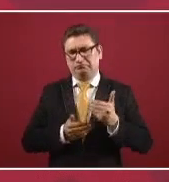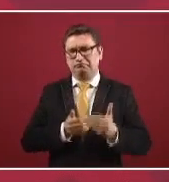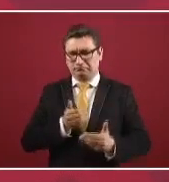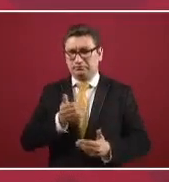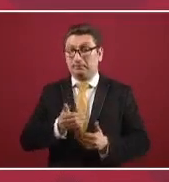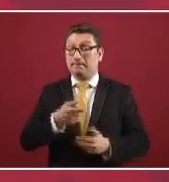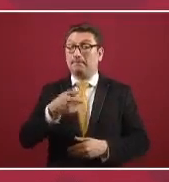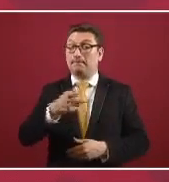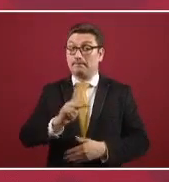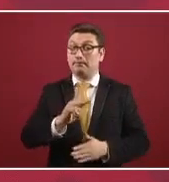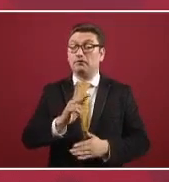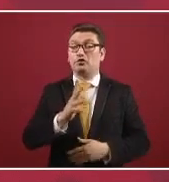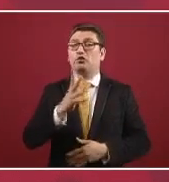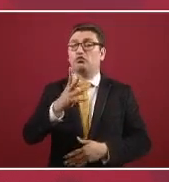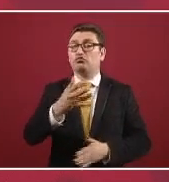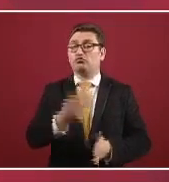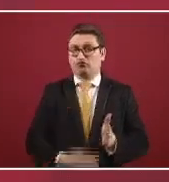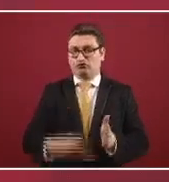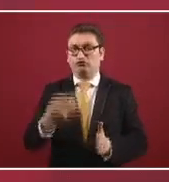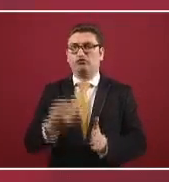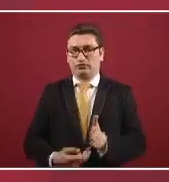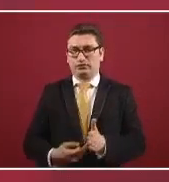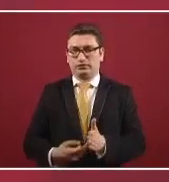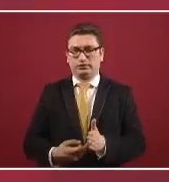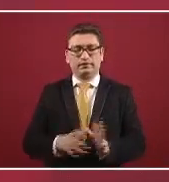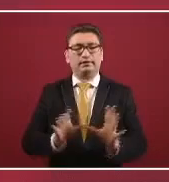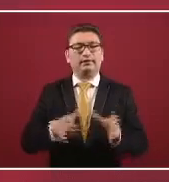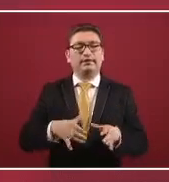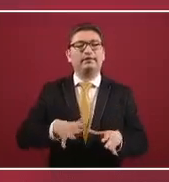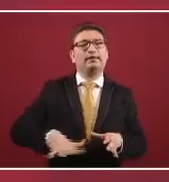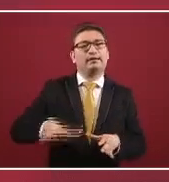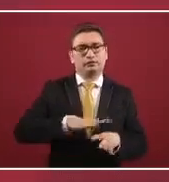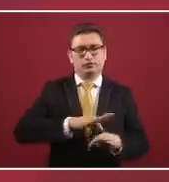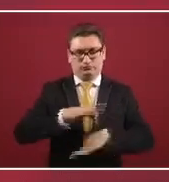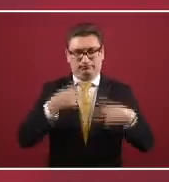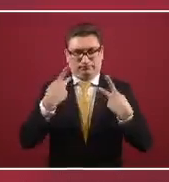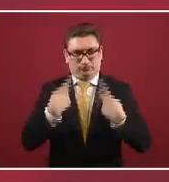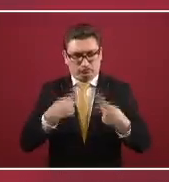pero falta el acuerdo con la gente